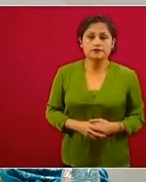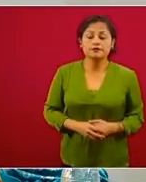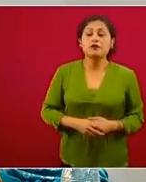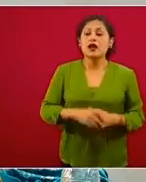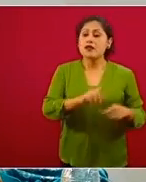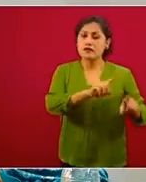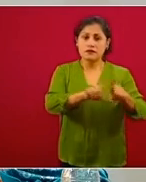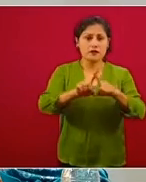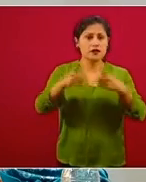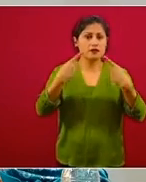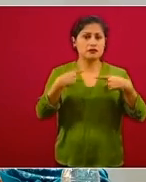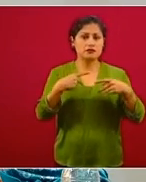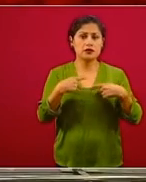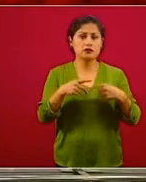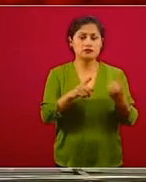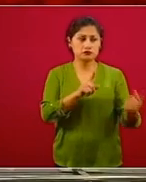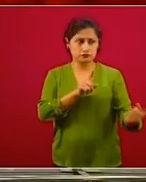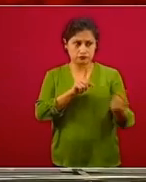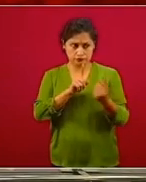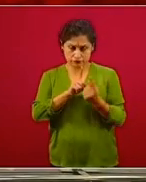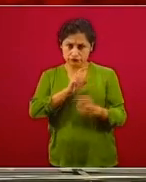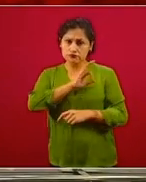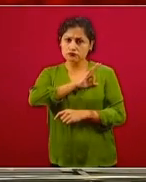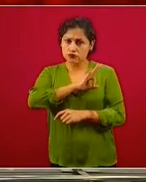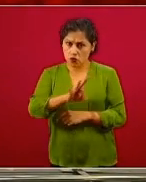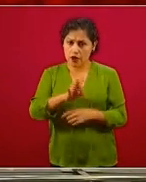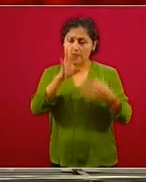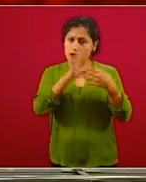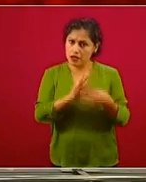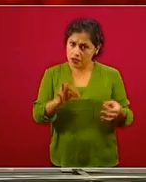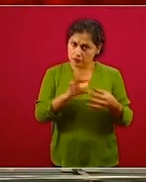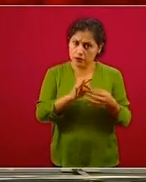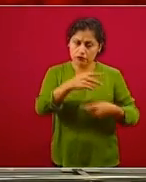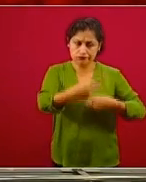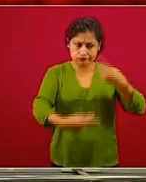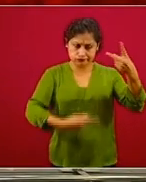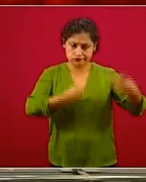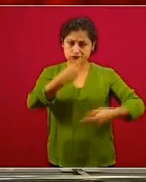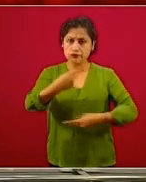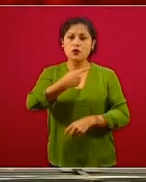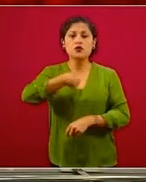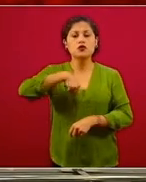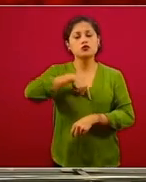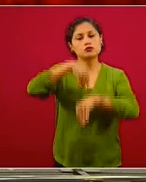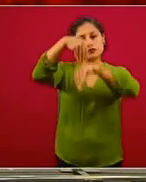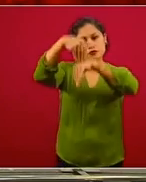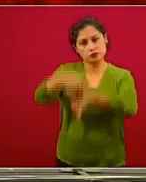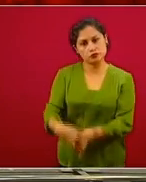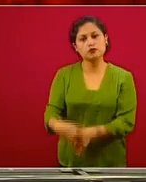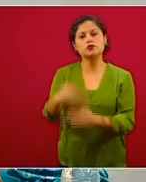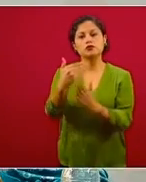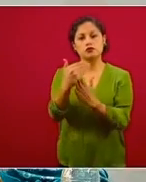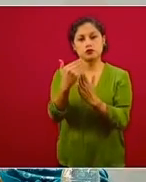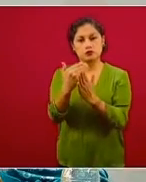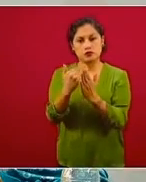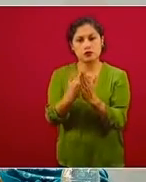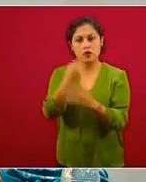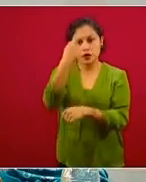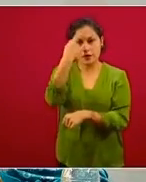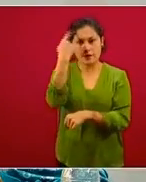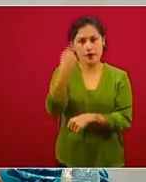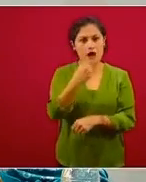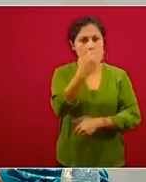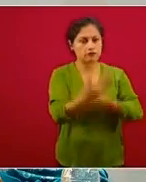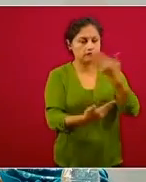nosotros, pueden vest. llamarnos. Nosotros siempre estamos para servirles, siempre Um, apegadas al protocolo del buen We're trato. always Somos esa mano